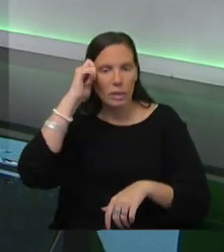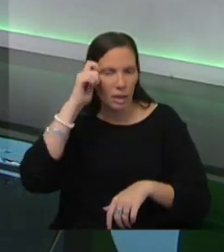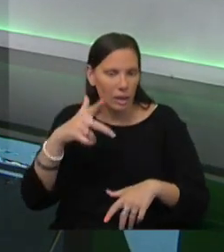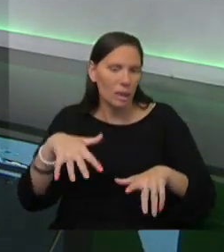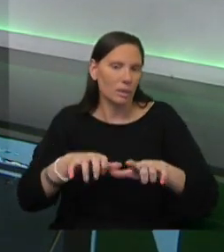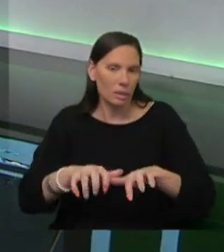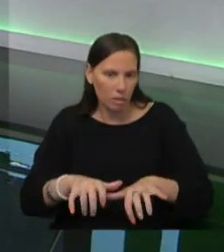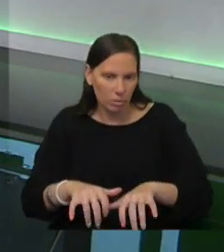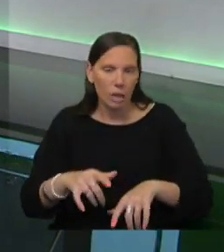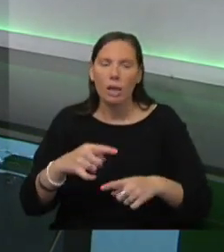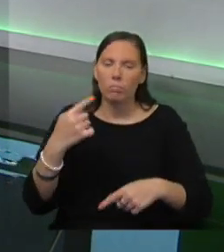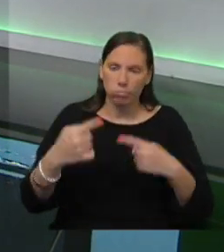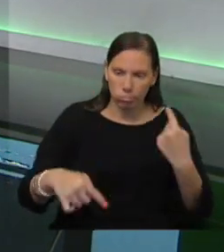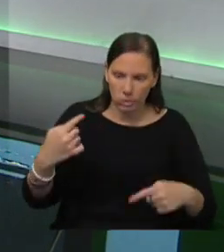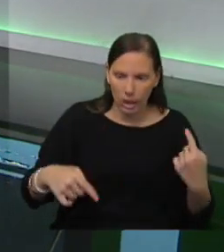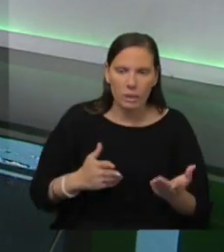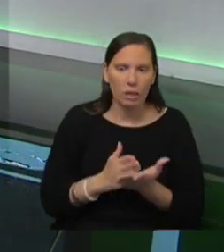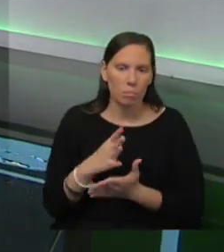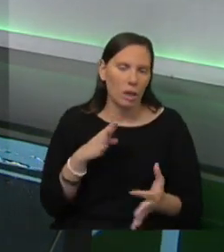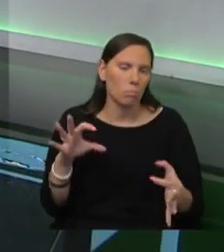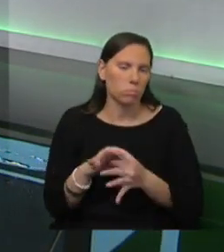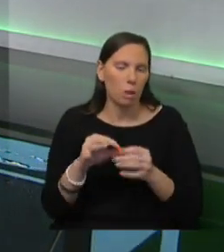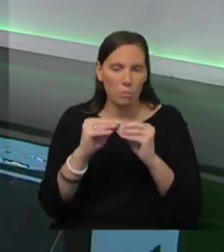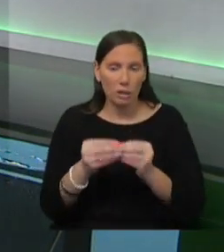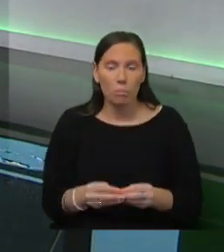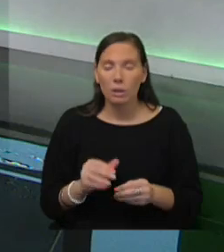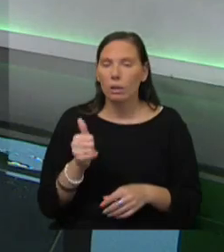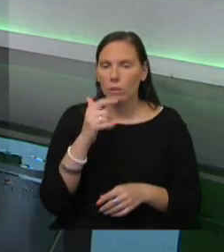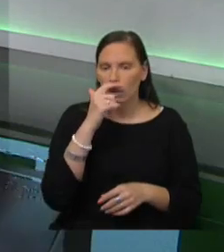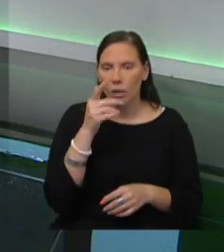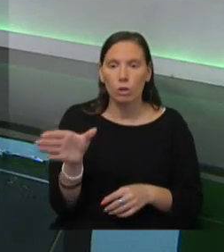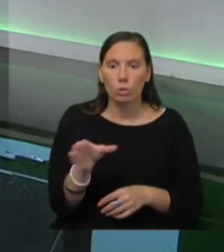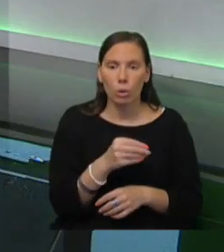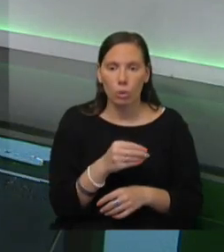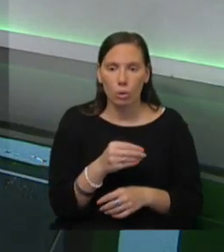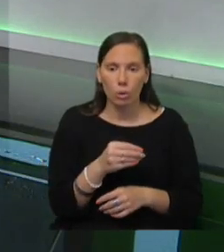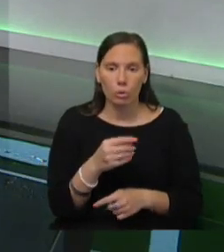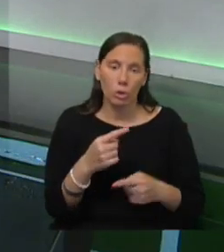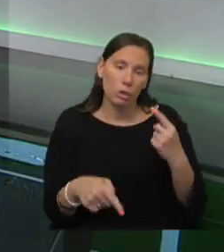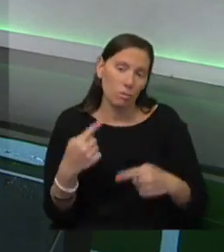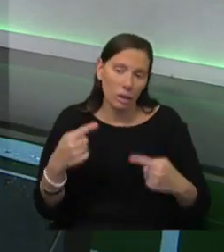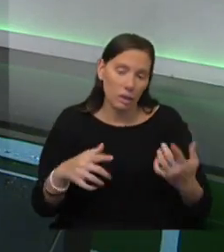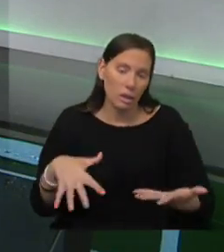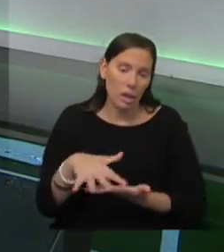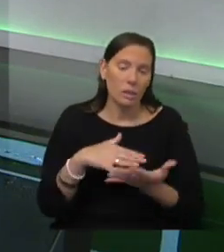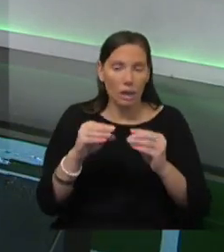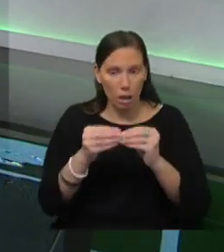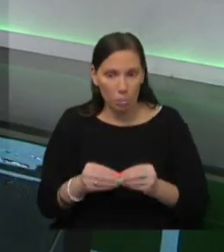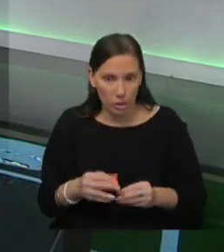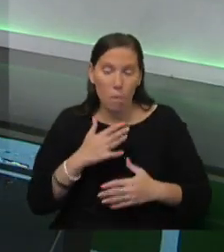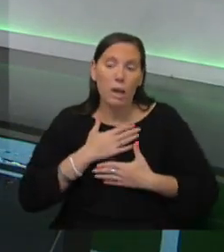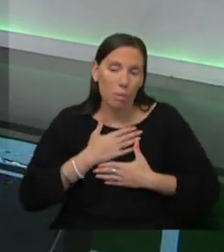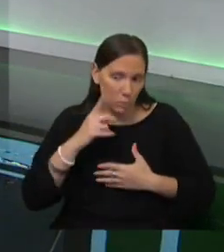el Machine learning todo tiene un sustrato matemático Sí todos todos son al final del día variantes de la matemática por